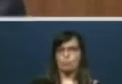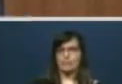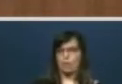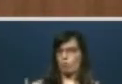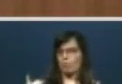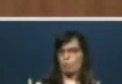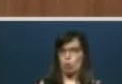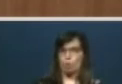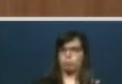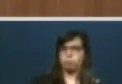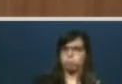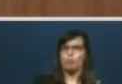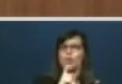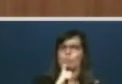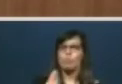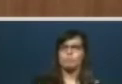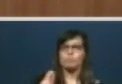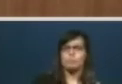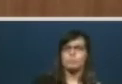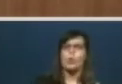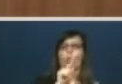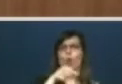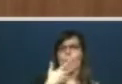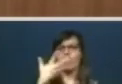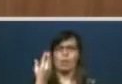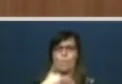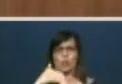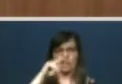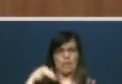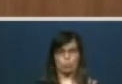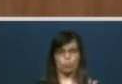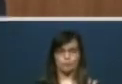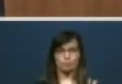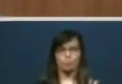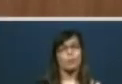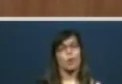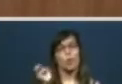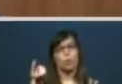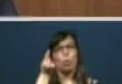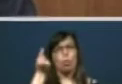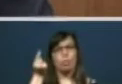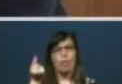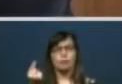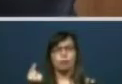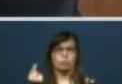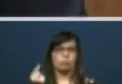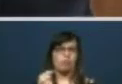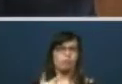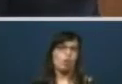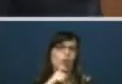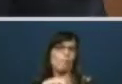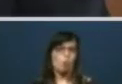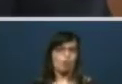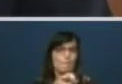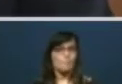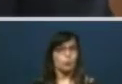con una dotación adicional de 15 millones de euros otros datos del funcionamiento de la red de protección de la que nos debemos